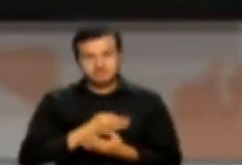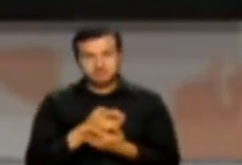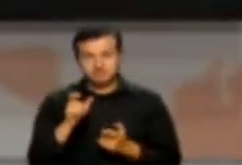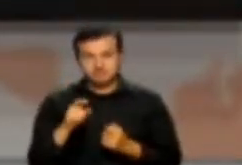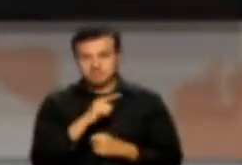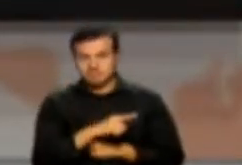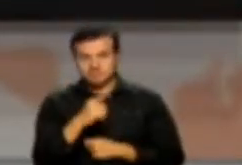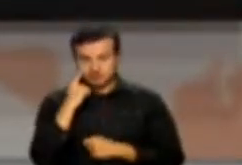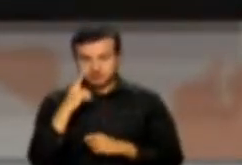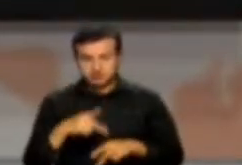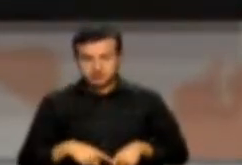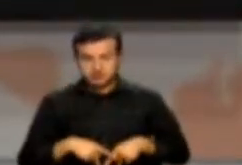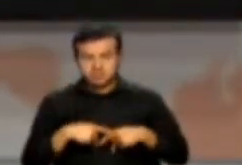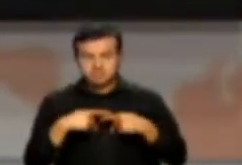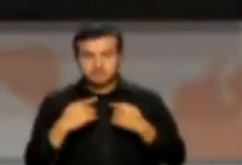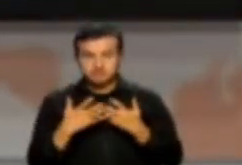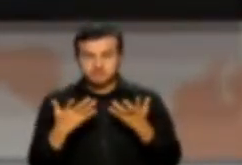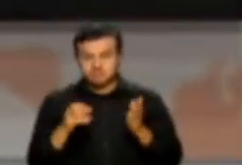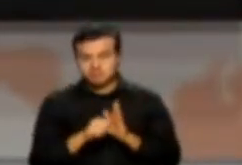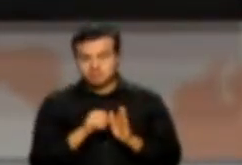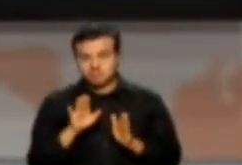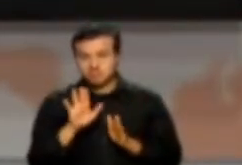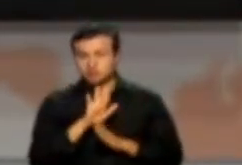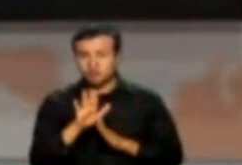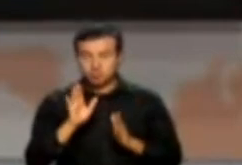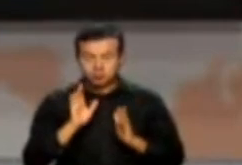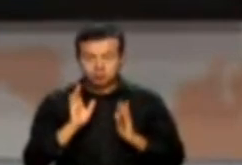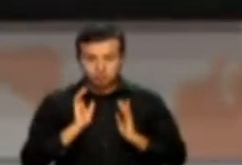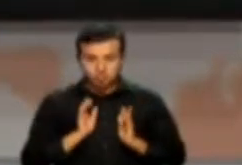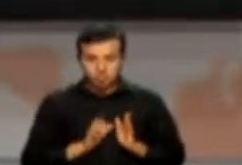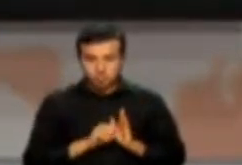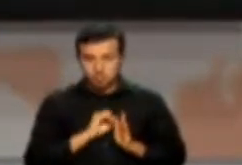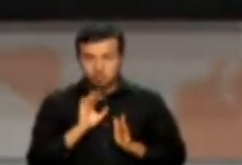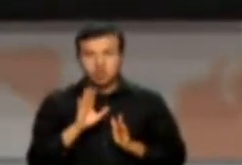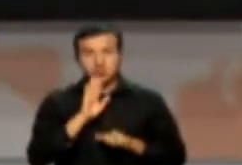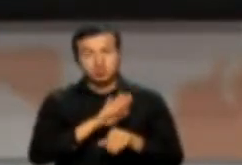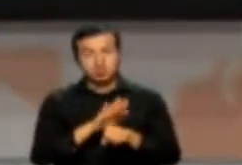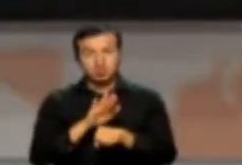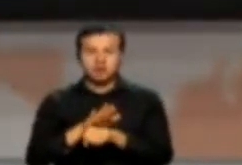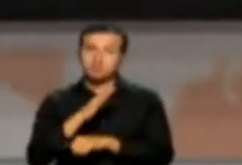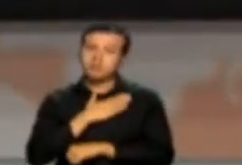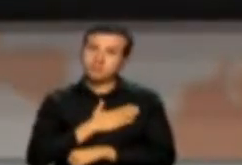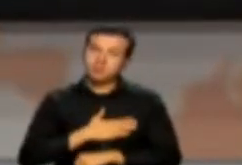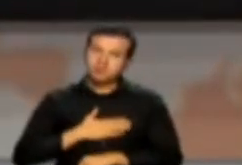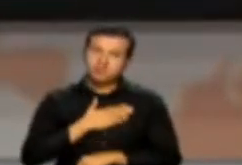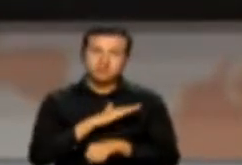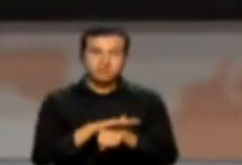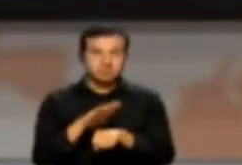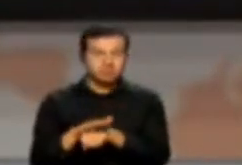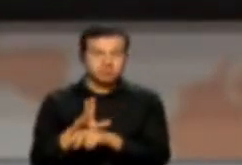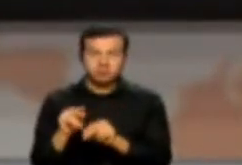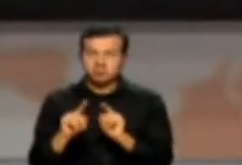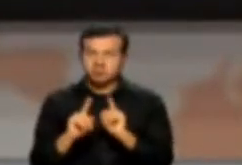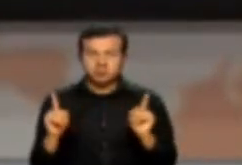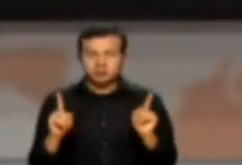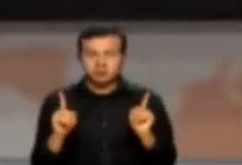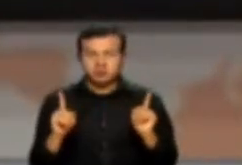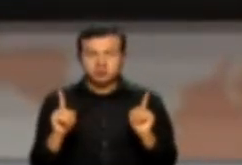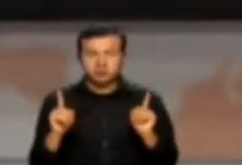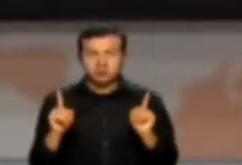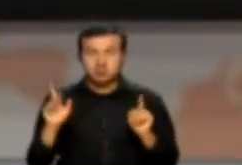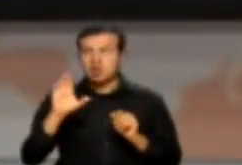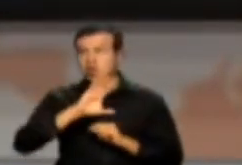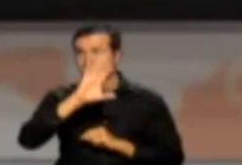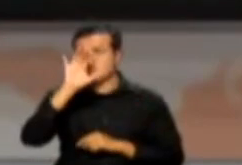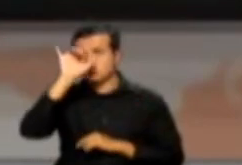persona que en vida quiso donar sus órganos es importante es un llamado por favor no los órganos al cielo